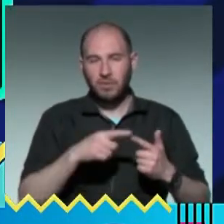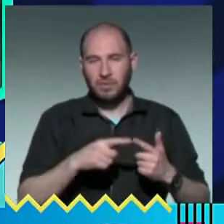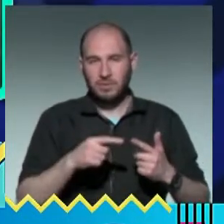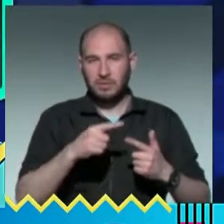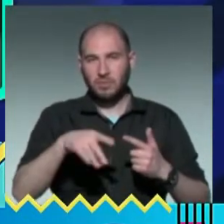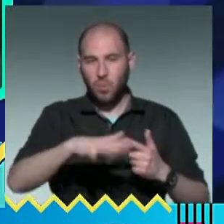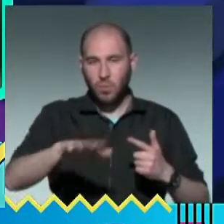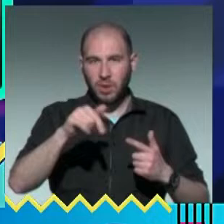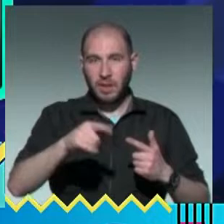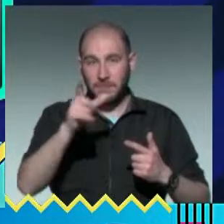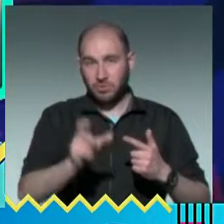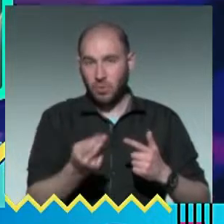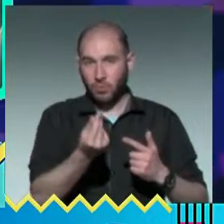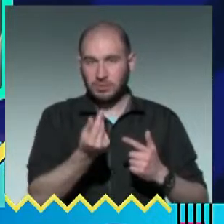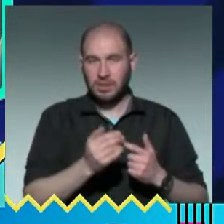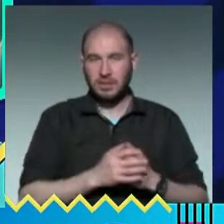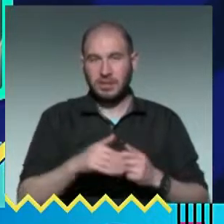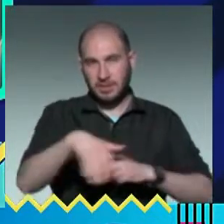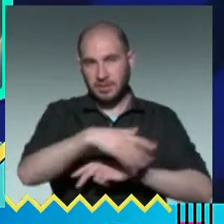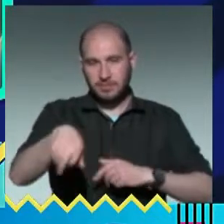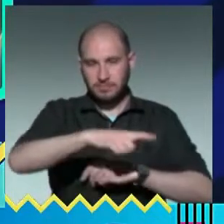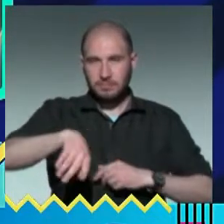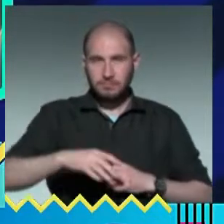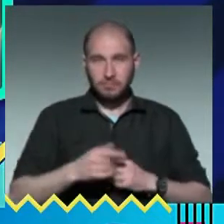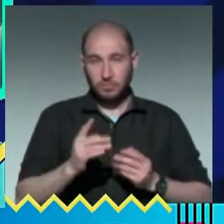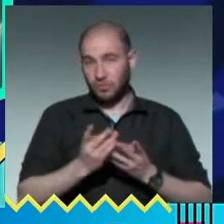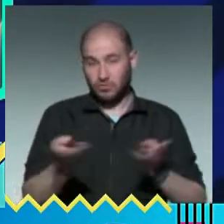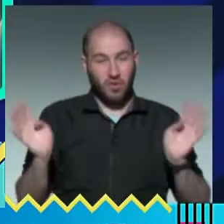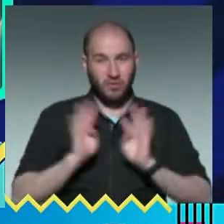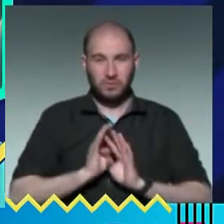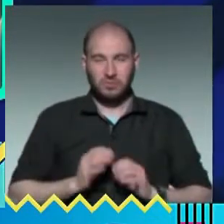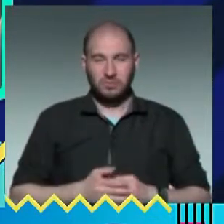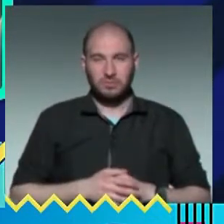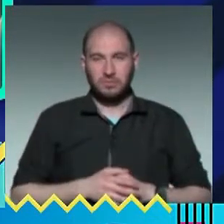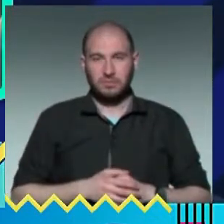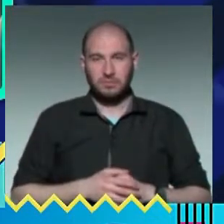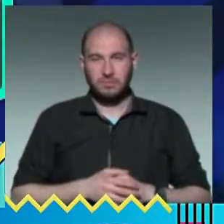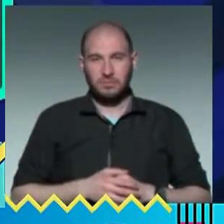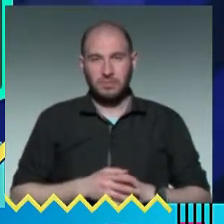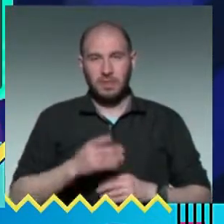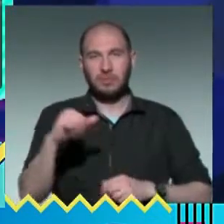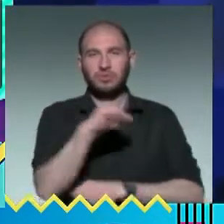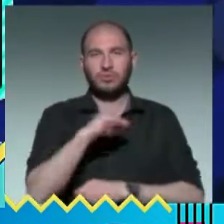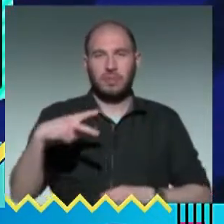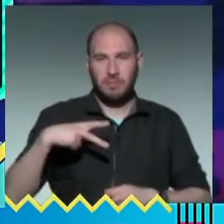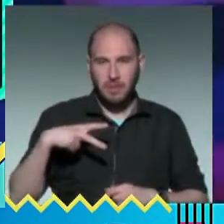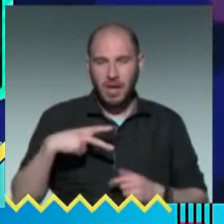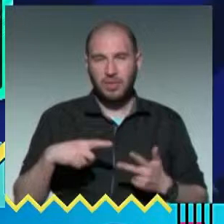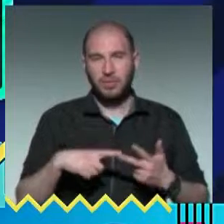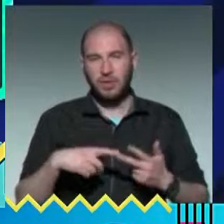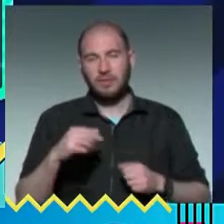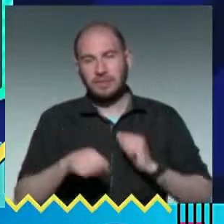en las cuales el usuario de la calle, que somos todos, digamos, los conductores particulares,